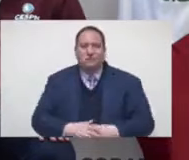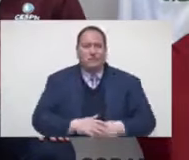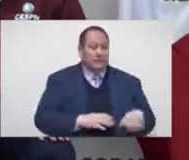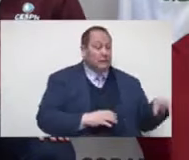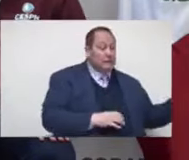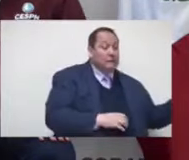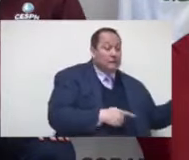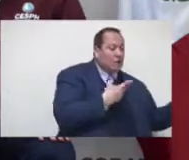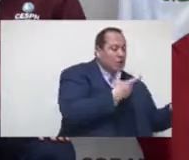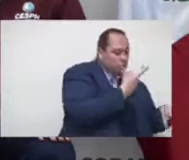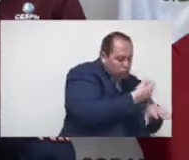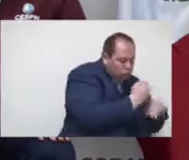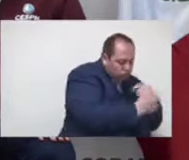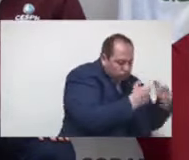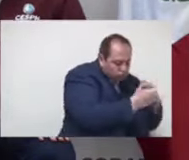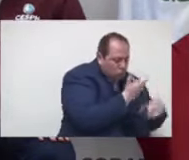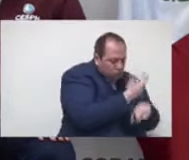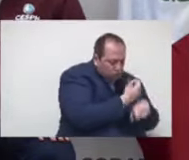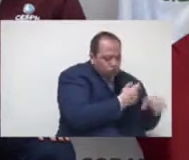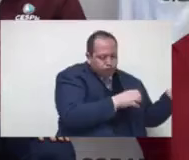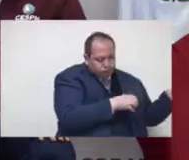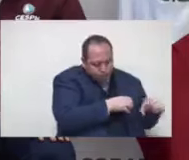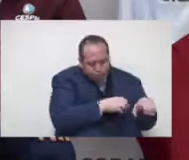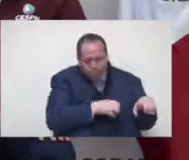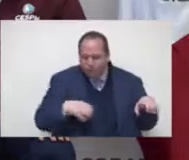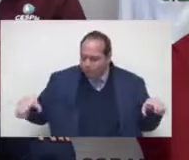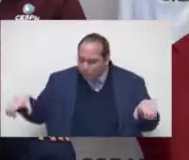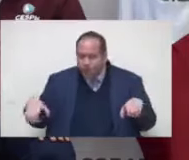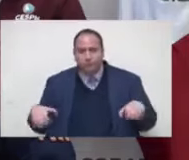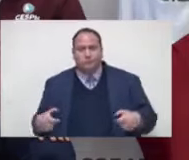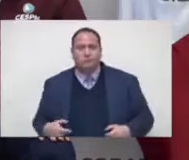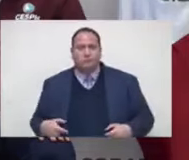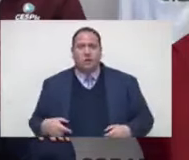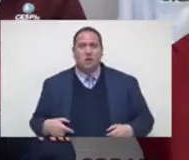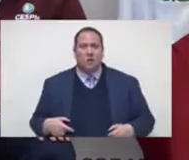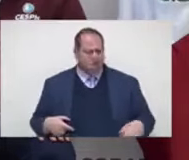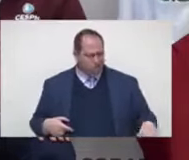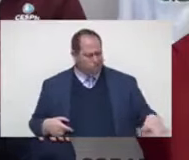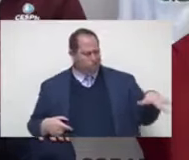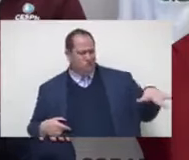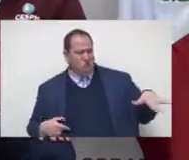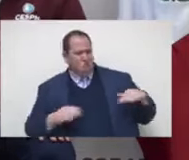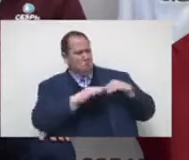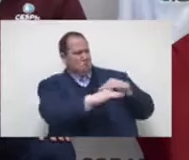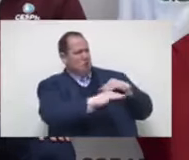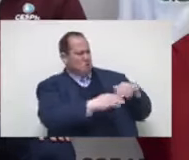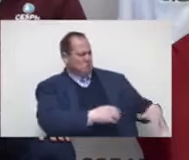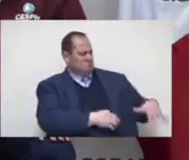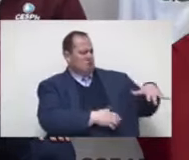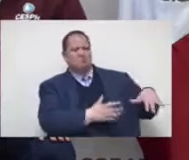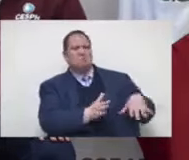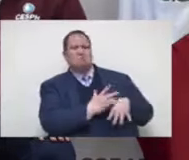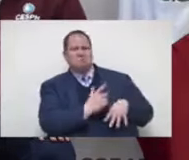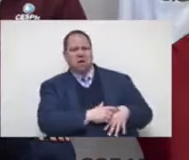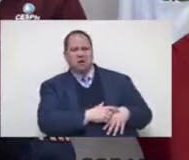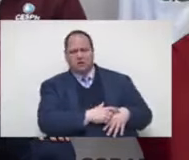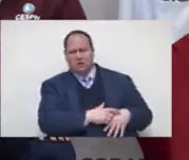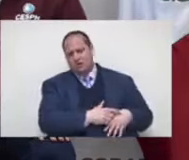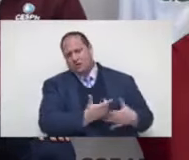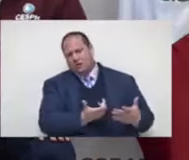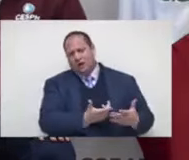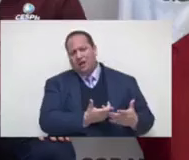solucionando algunos puntos importantes que vemos que se nos hace muy raro, que por qué se hace aquí un charco si está pavimentado, como uno de los más grandotes que se